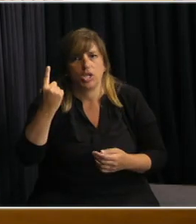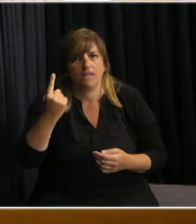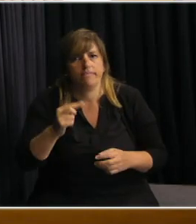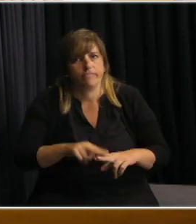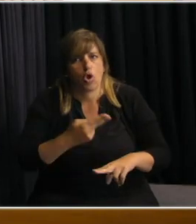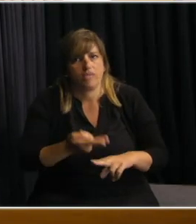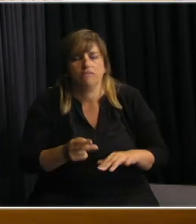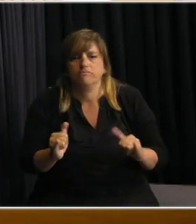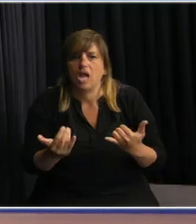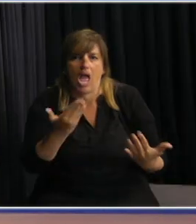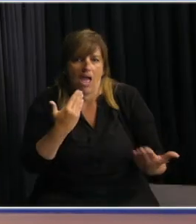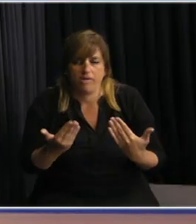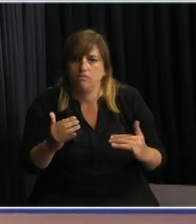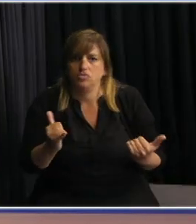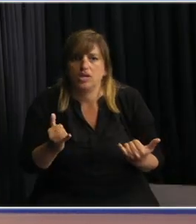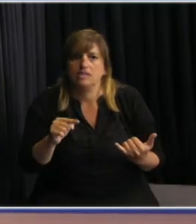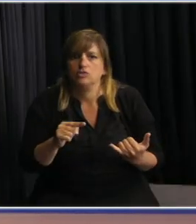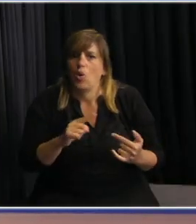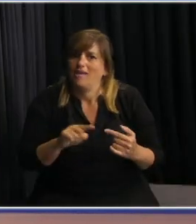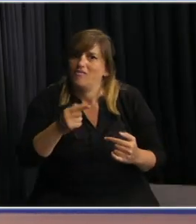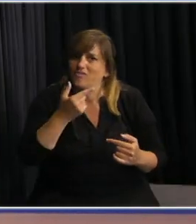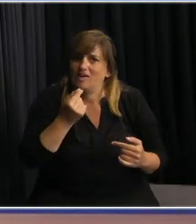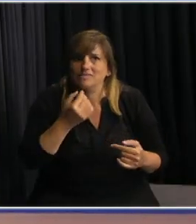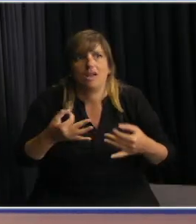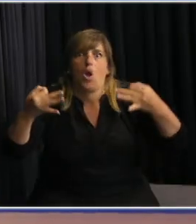nuevo, lo hemos hablado más de una vez acá, resulta difícil ser justo.